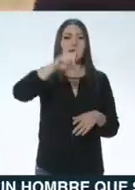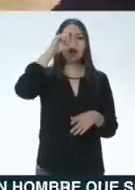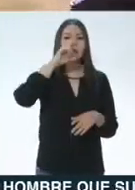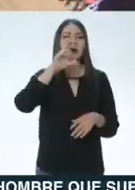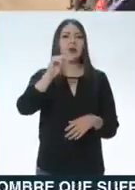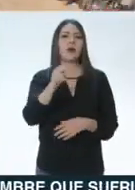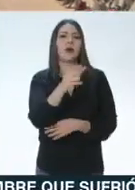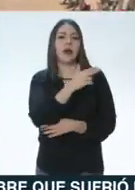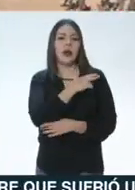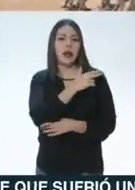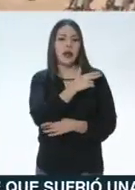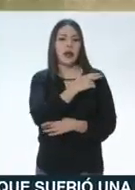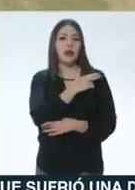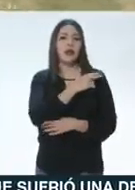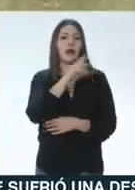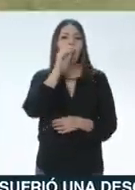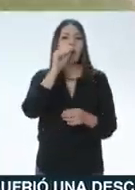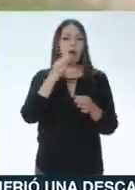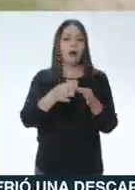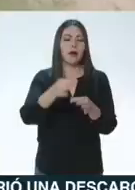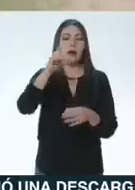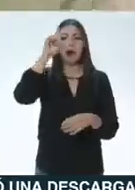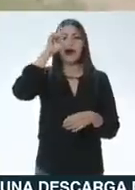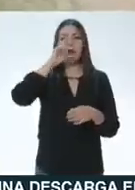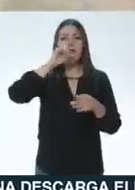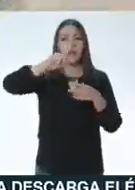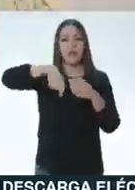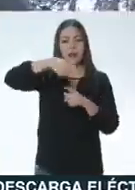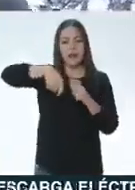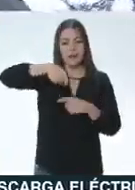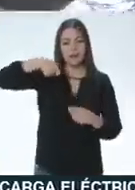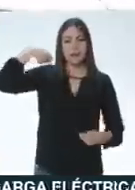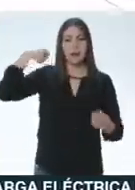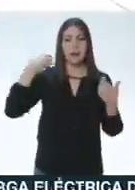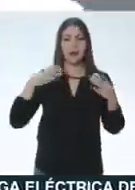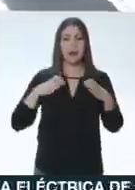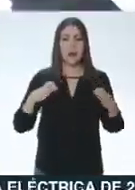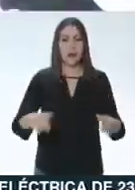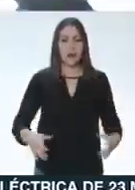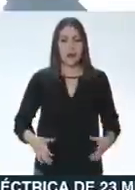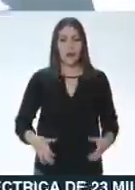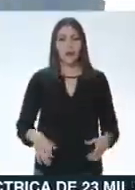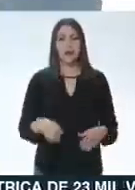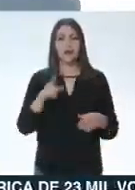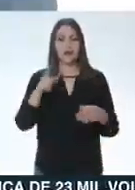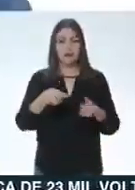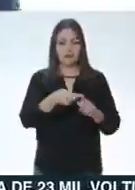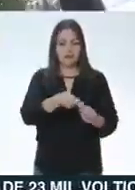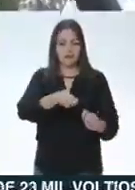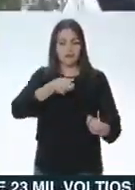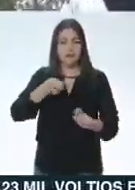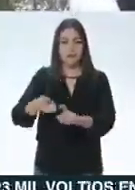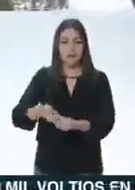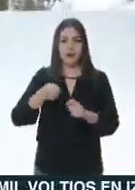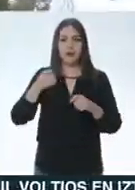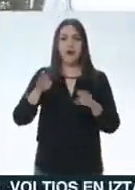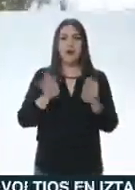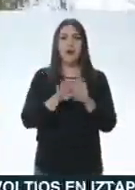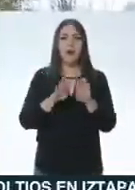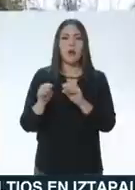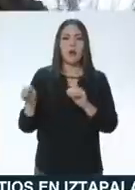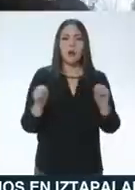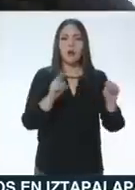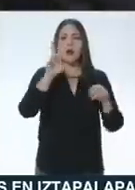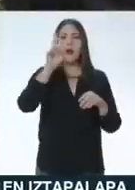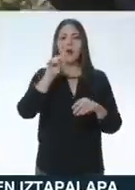lesiones o que la cinta estática se enrede en alguna parte del cuerpo. En arneses se les enseña cómo desplazarse y no chocar